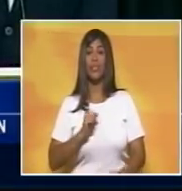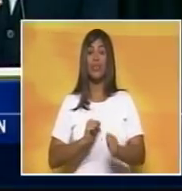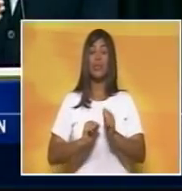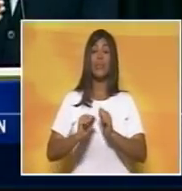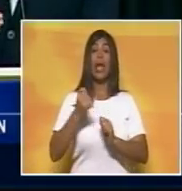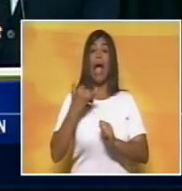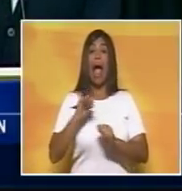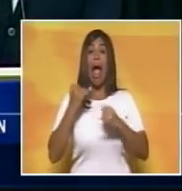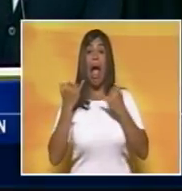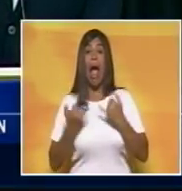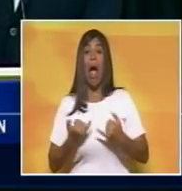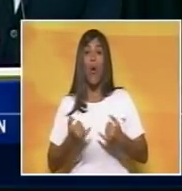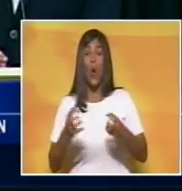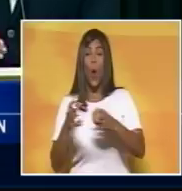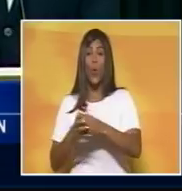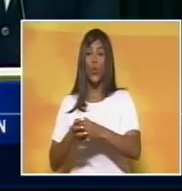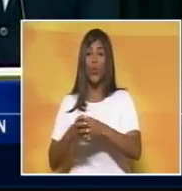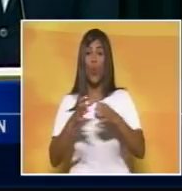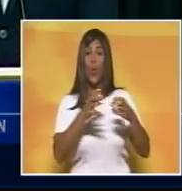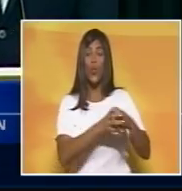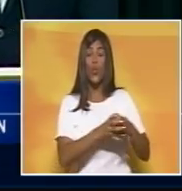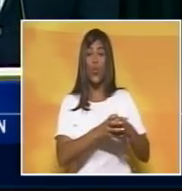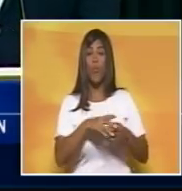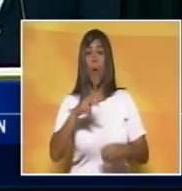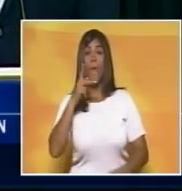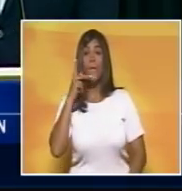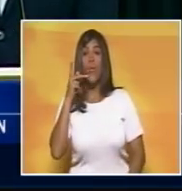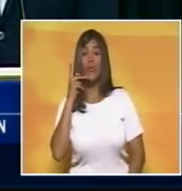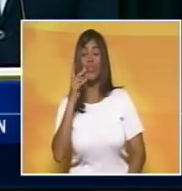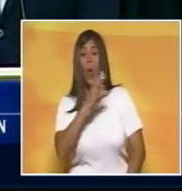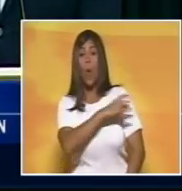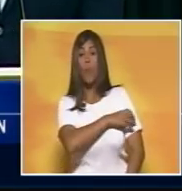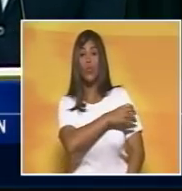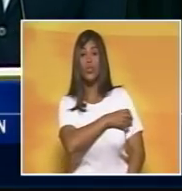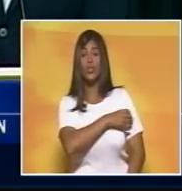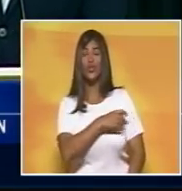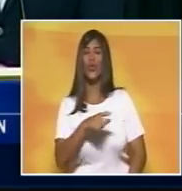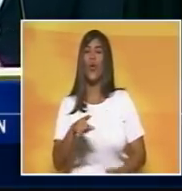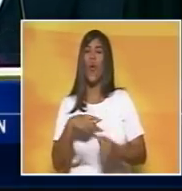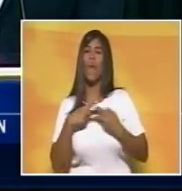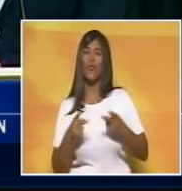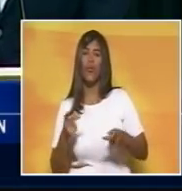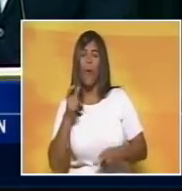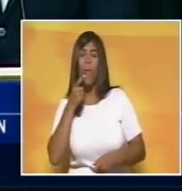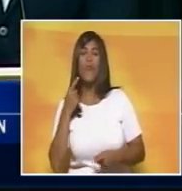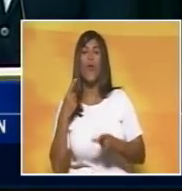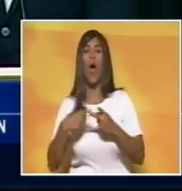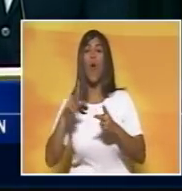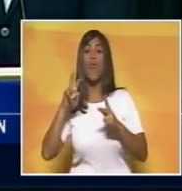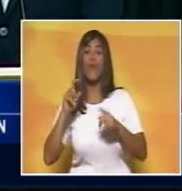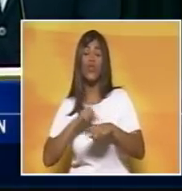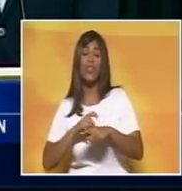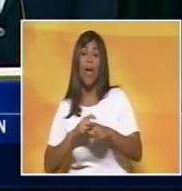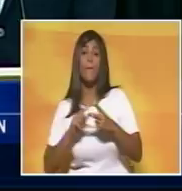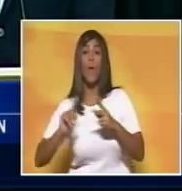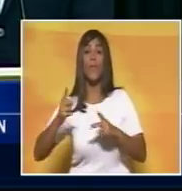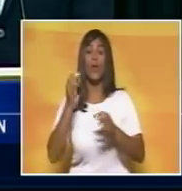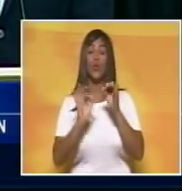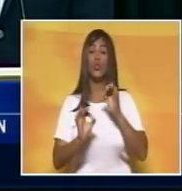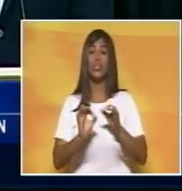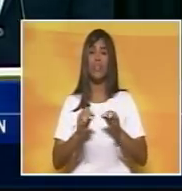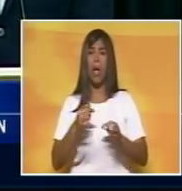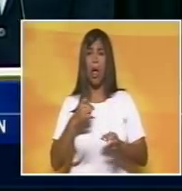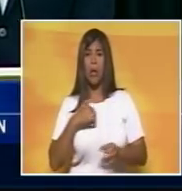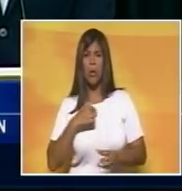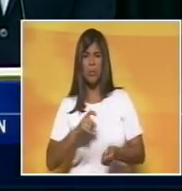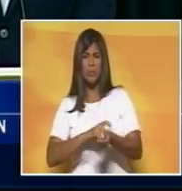que existe en este momento entre Voluntad Popular, Acción Democrática, Un Nuevo Tiempo, Primero Justicia. No es porque les moleste que Voluntad Popular